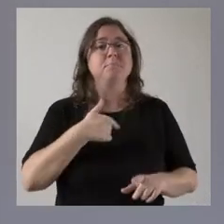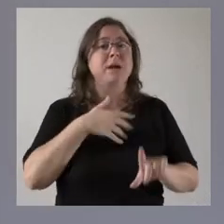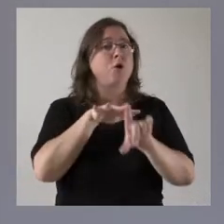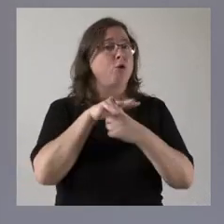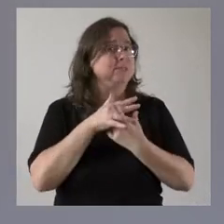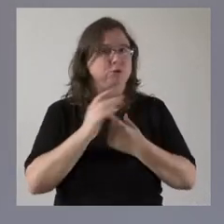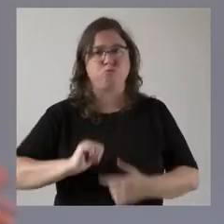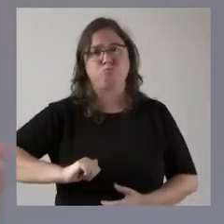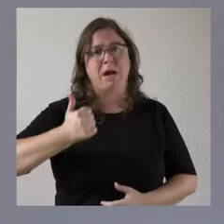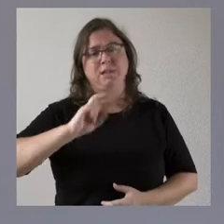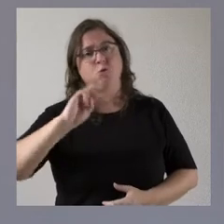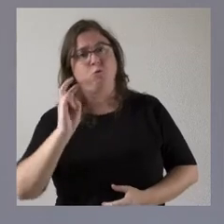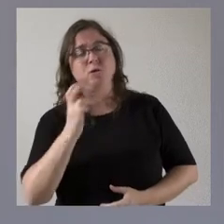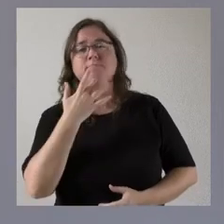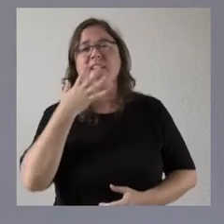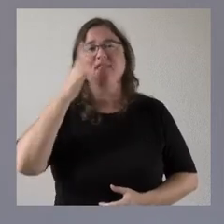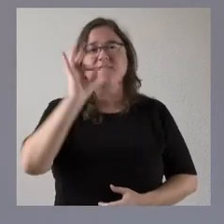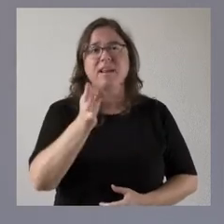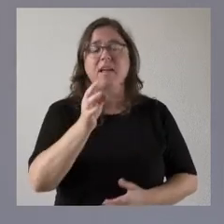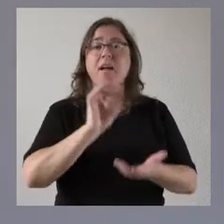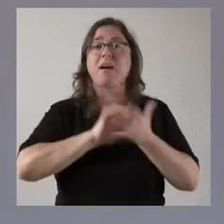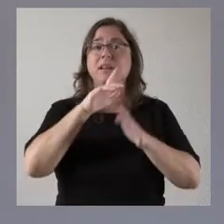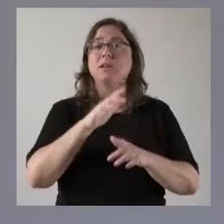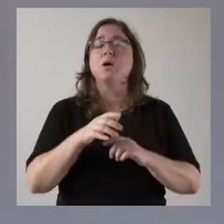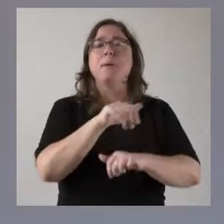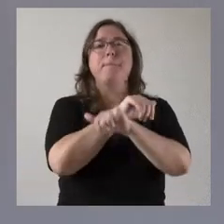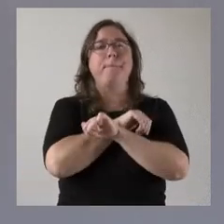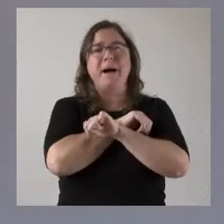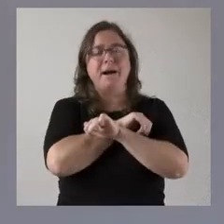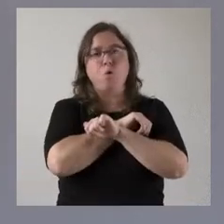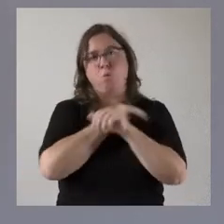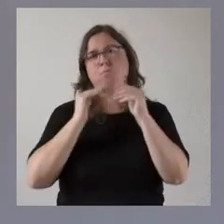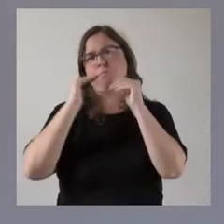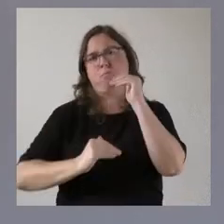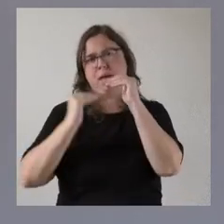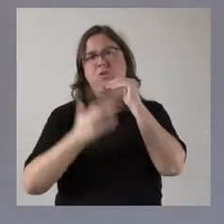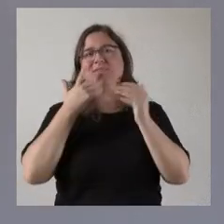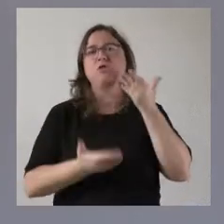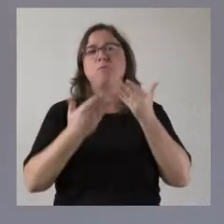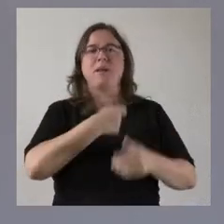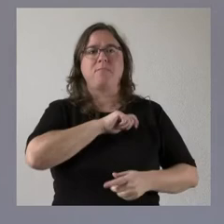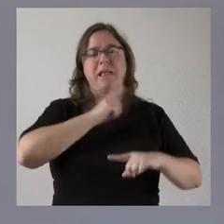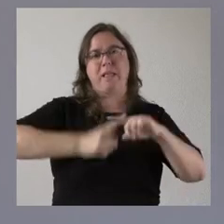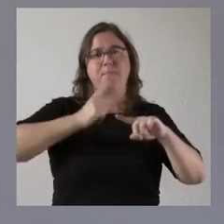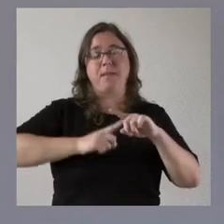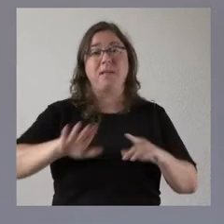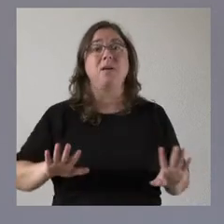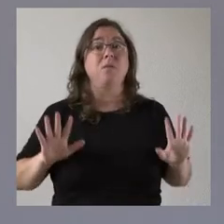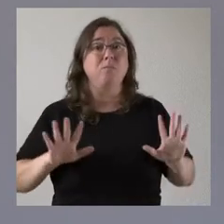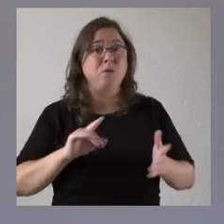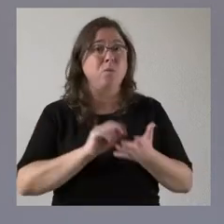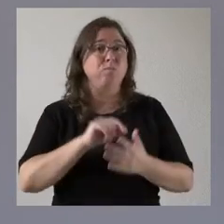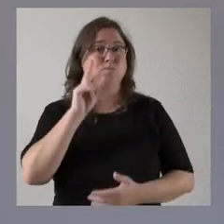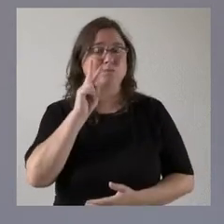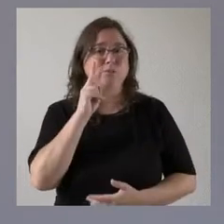que en otras ocasiones Es verdad que Castilla y león tiene una tasa de paro que es claramente inferior a la media española pero también Es verdad que las perspectivas